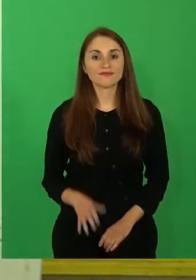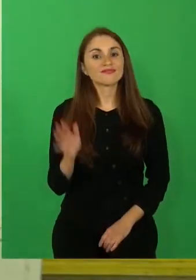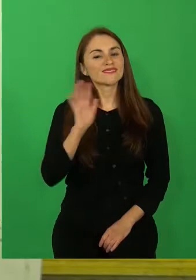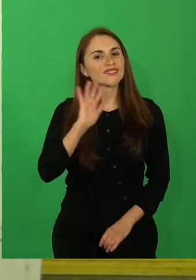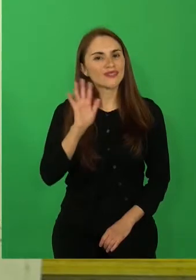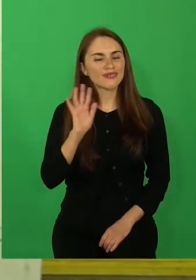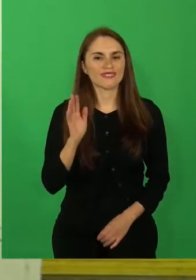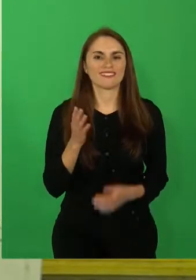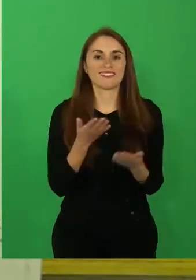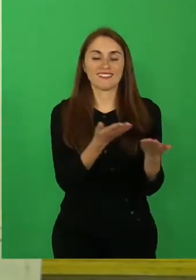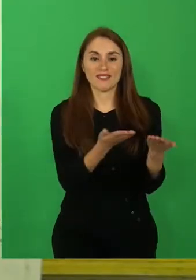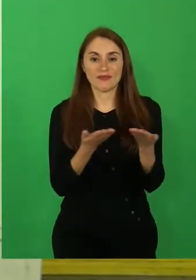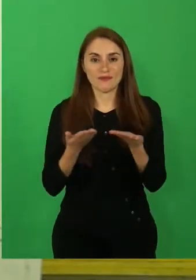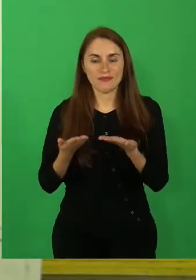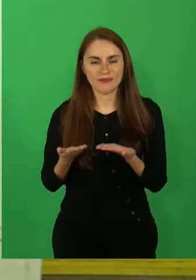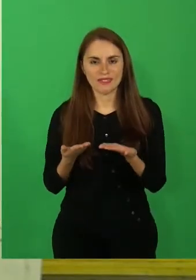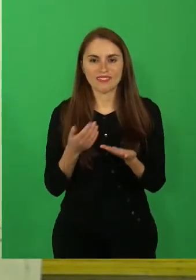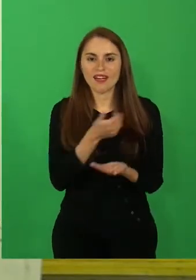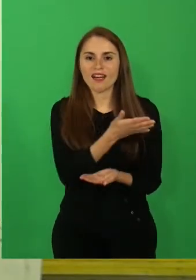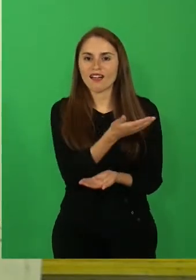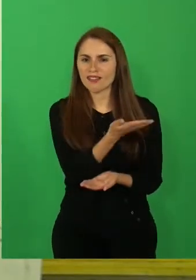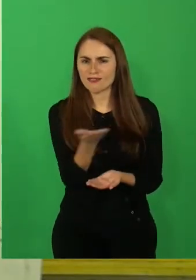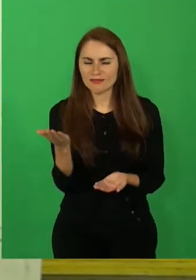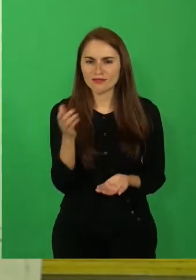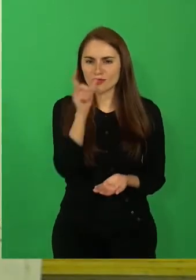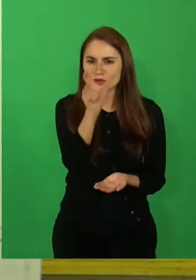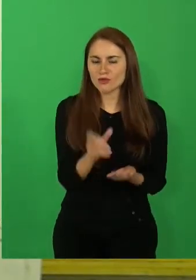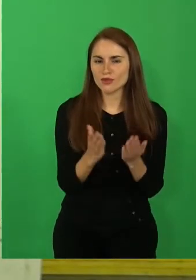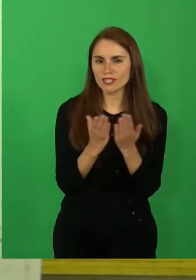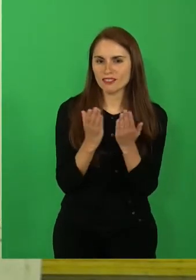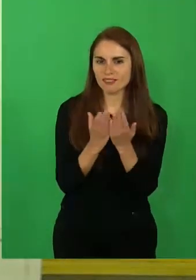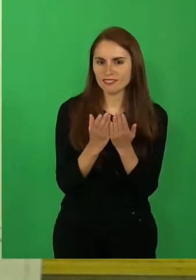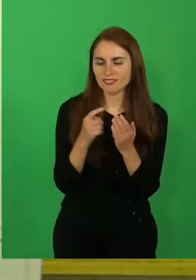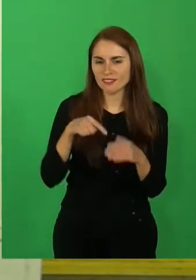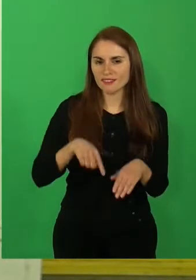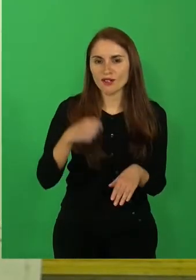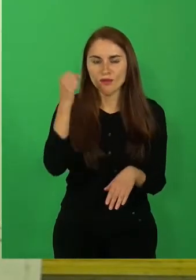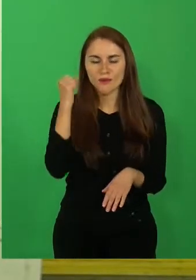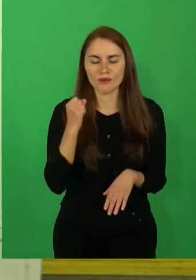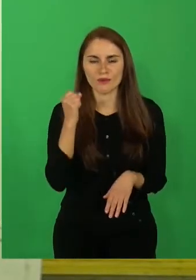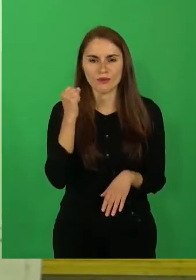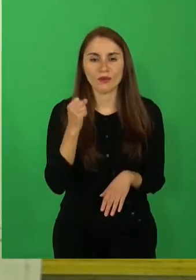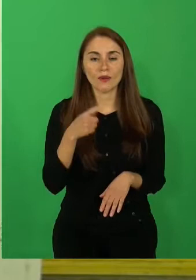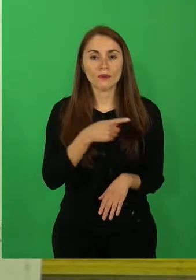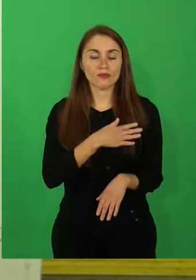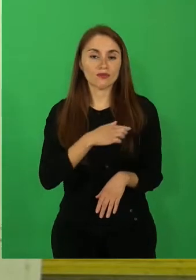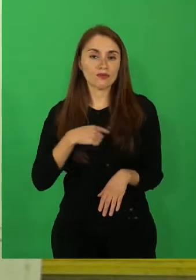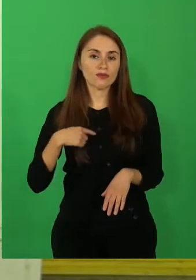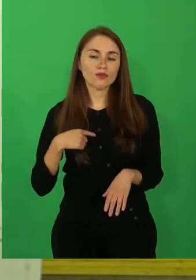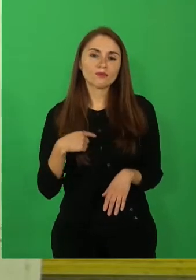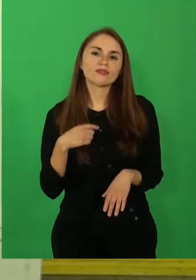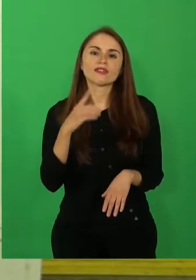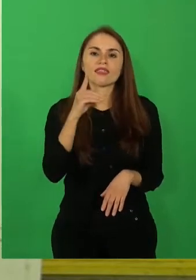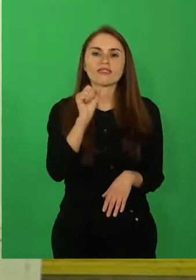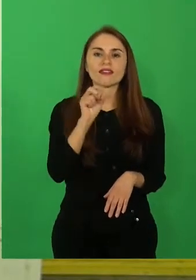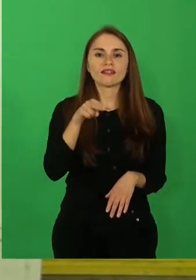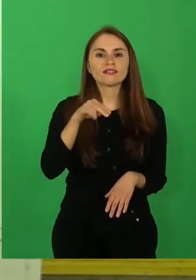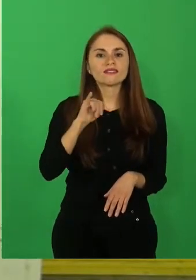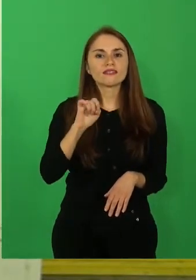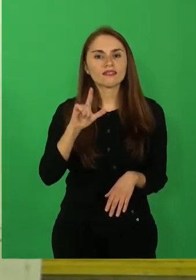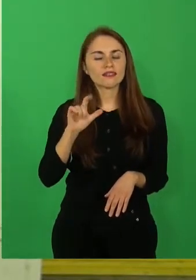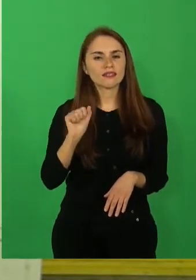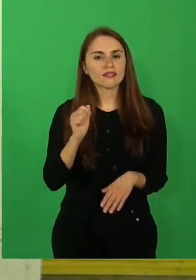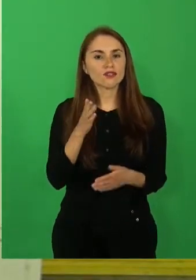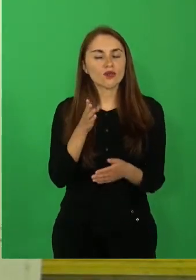Hola, le quiero dar la bienvenida a todos los estudiantes de la comuna de Copiapó. Mi nombre es Daniela Cuñas Ruiz,